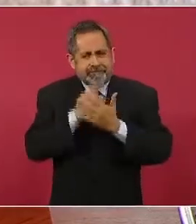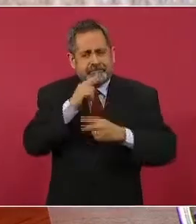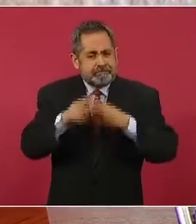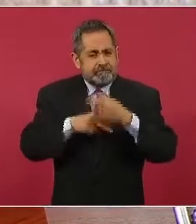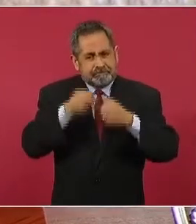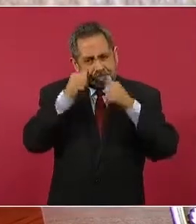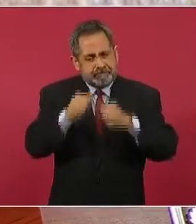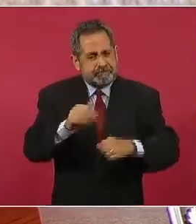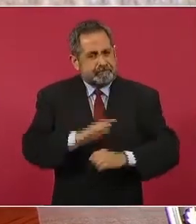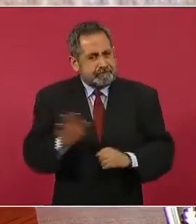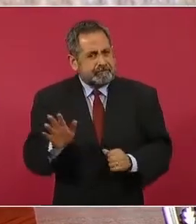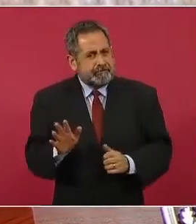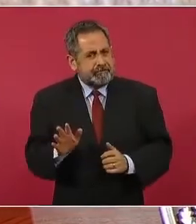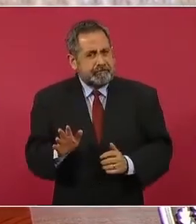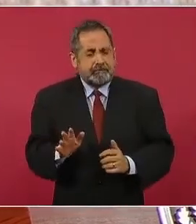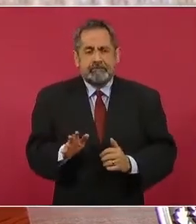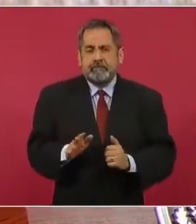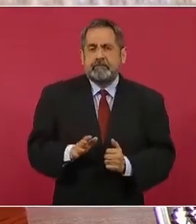duplicidades.